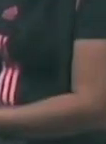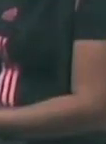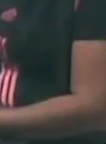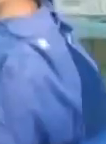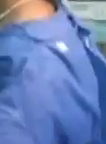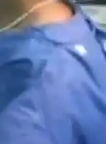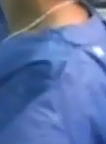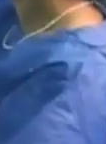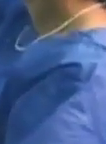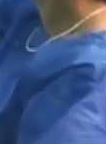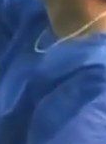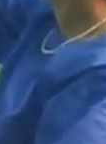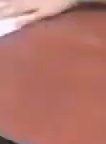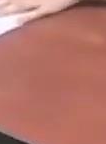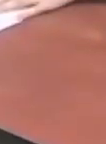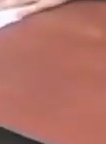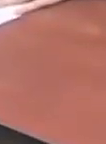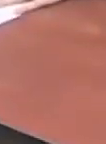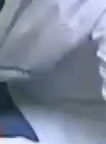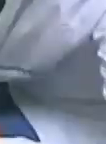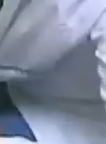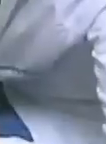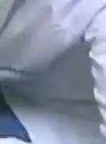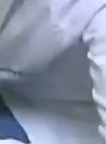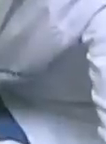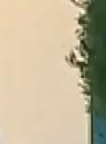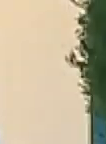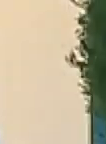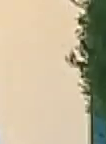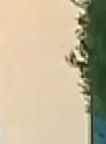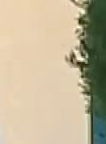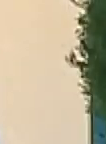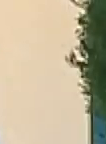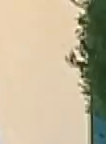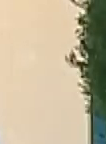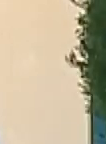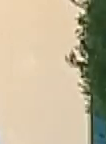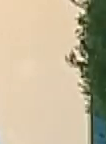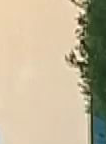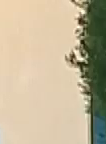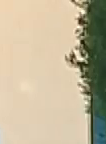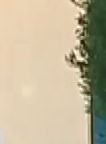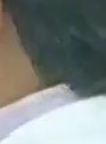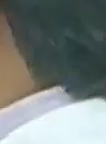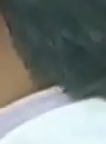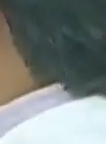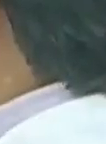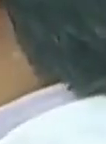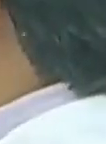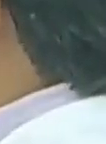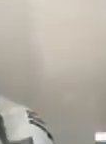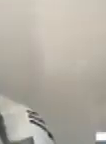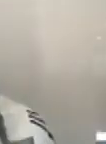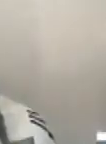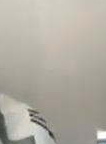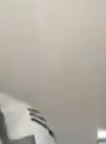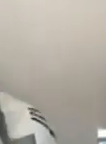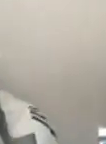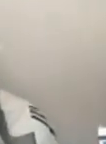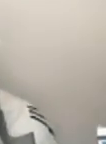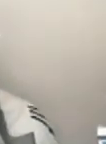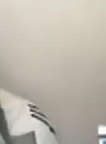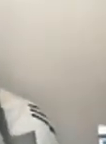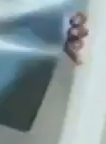Yo dije, vamos a una nueva meta, vamos a la cobertura 100% de la misión Barrio Adentro y lo hemos logrado